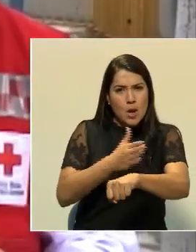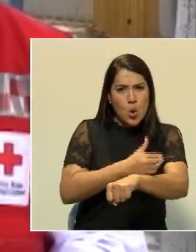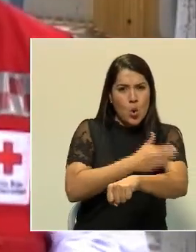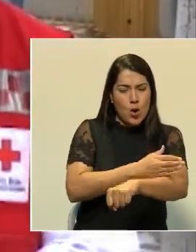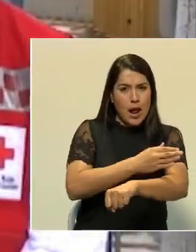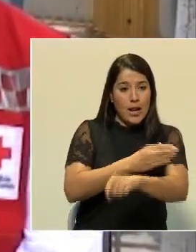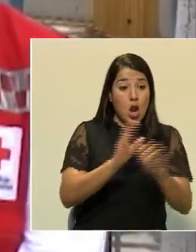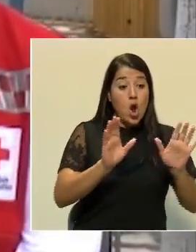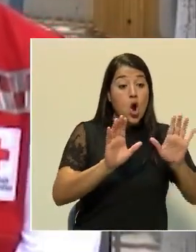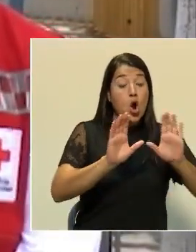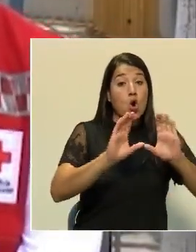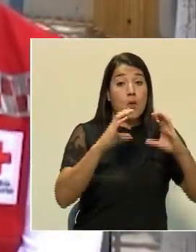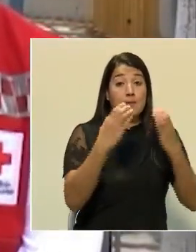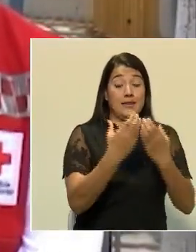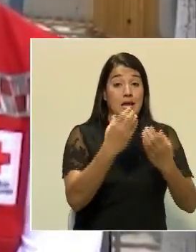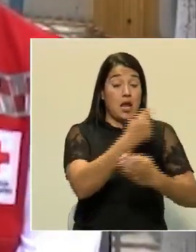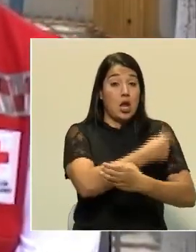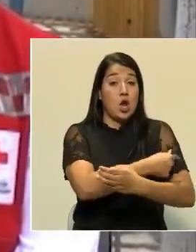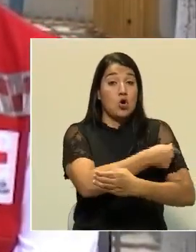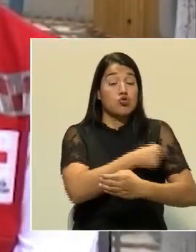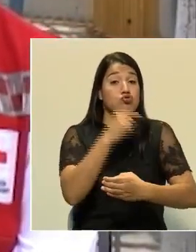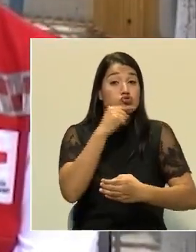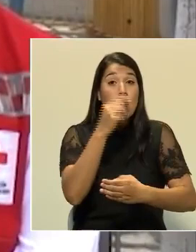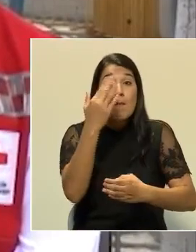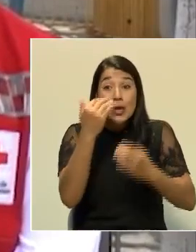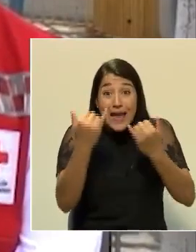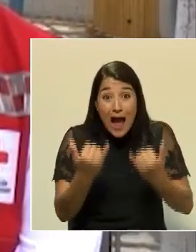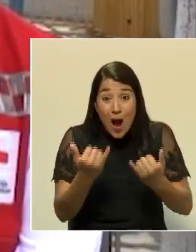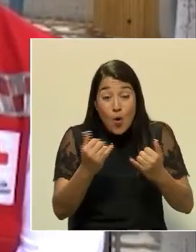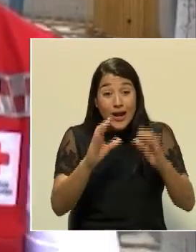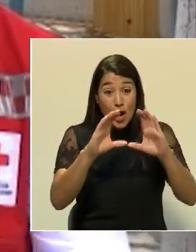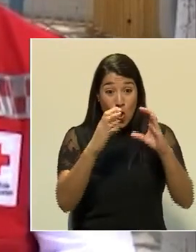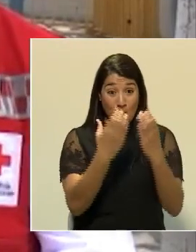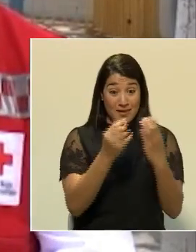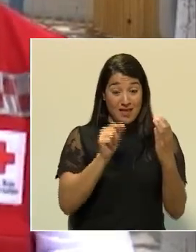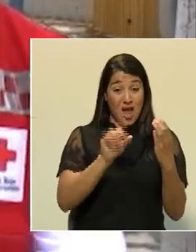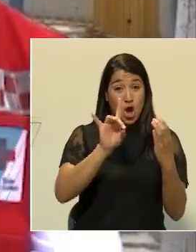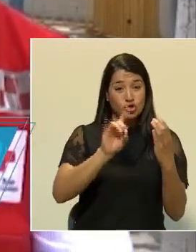que en este momento el 80% de nuestros comités están en un nivel de